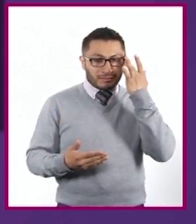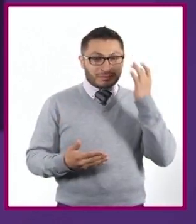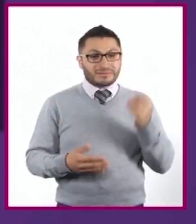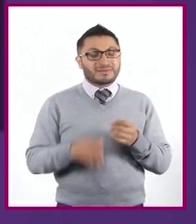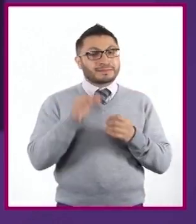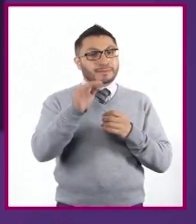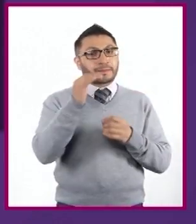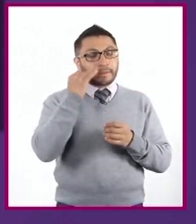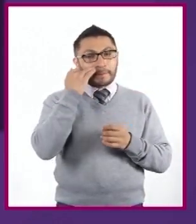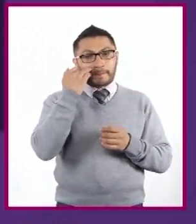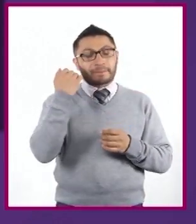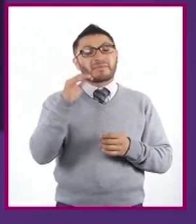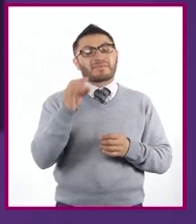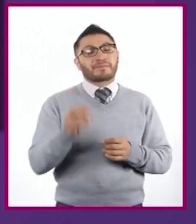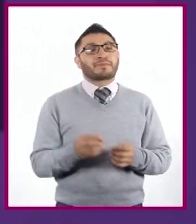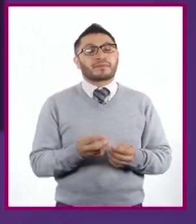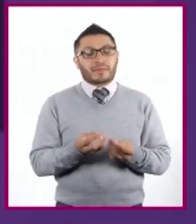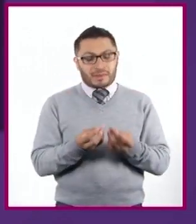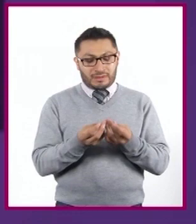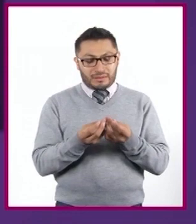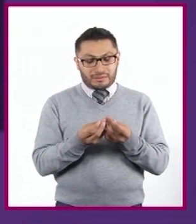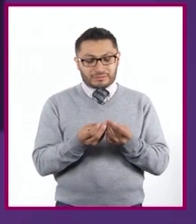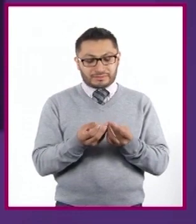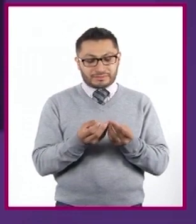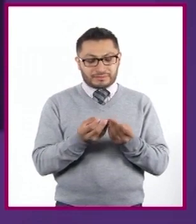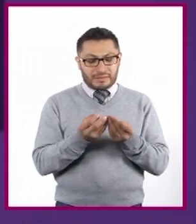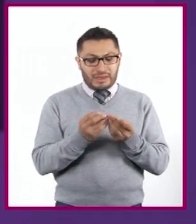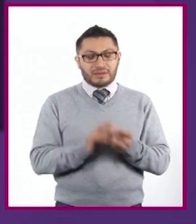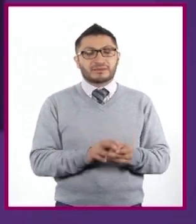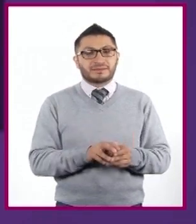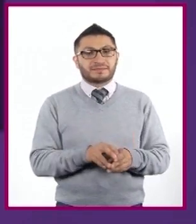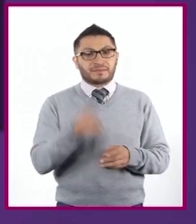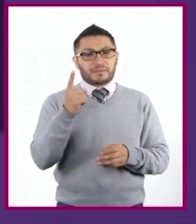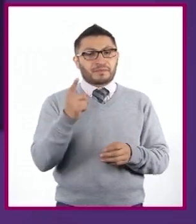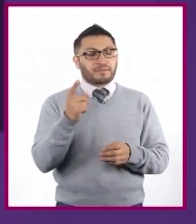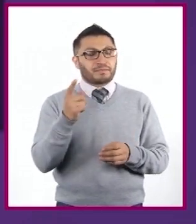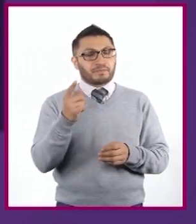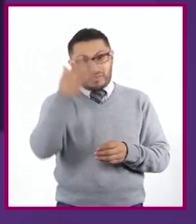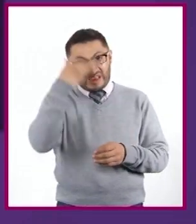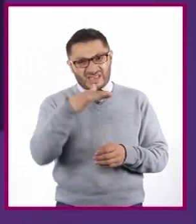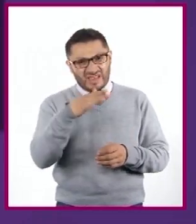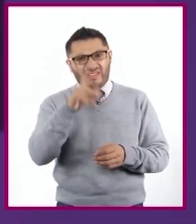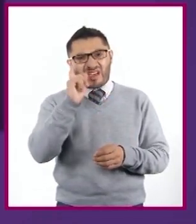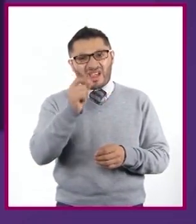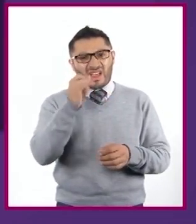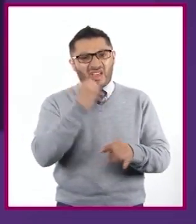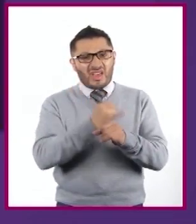Oigan, pero ¿alguien sabe de dónde viene la palabra Internet?